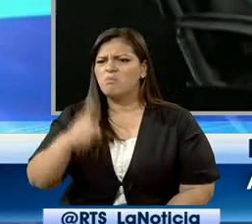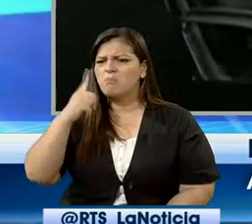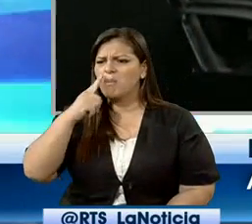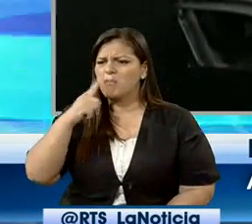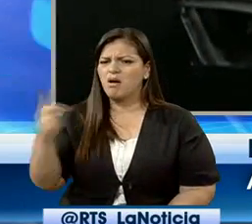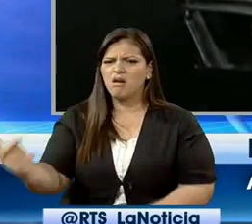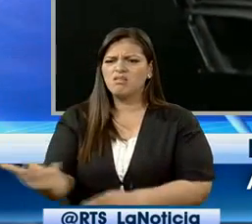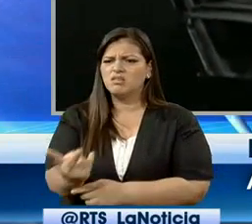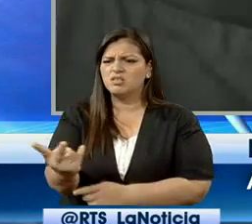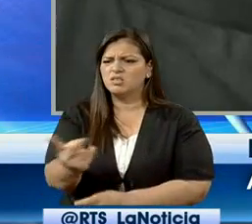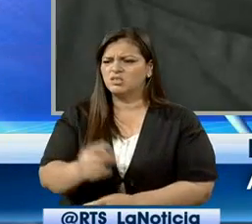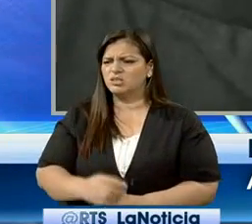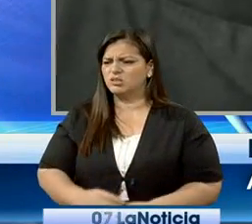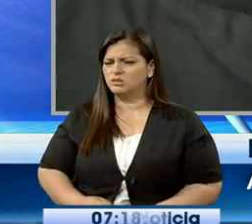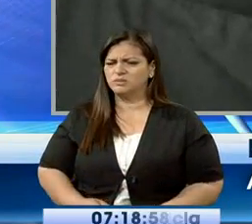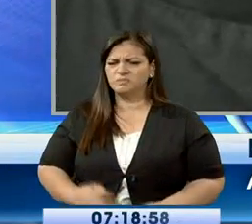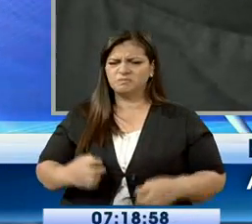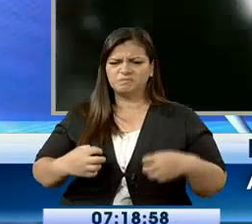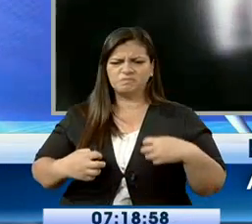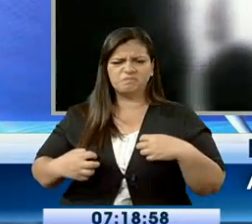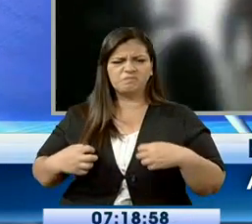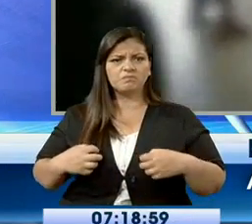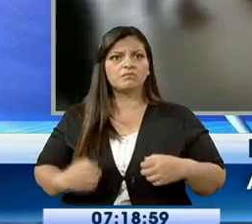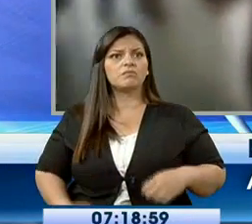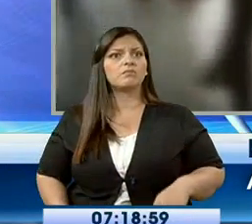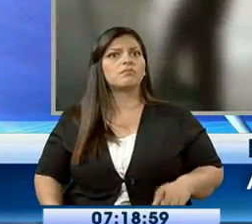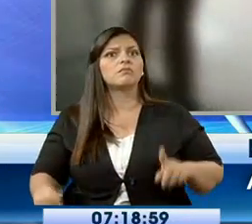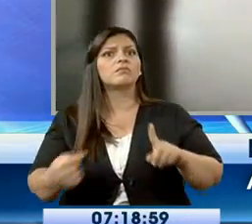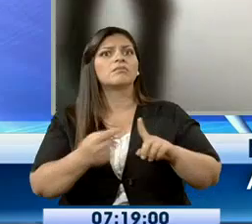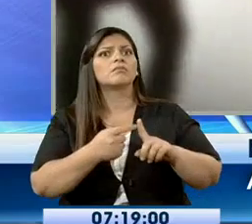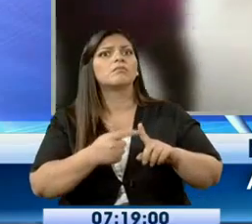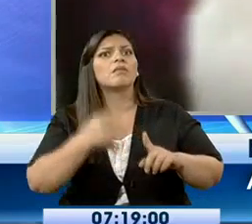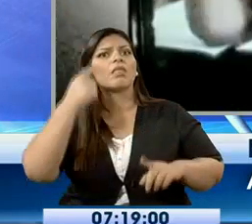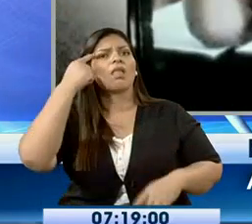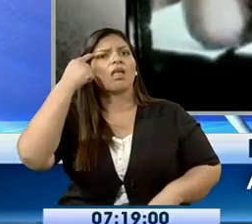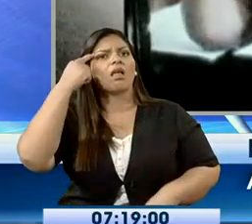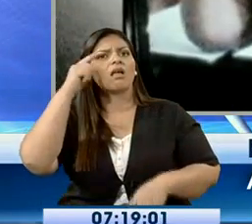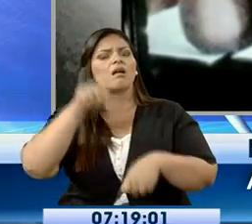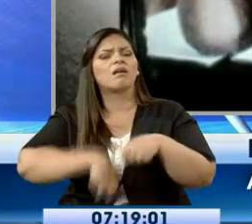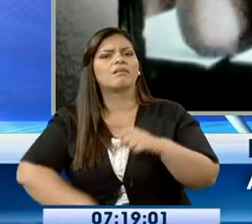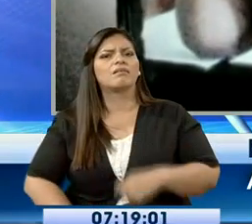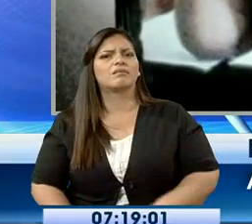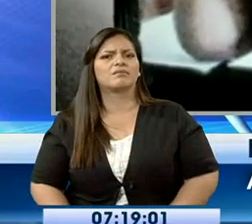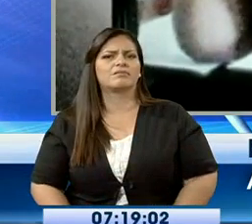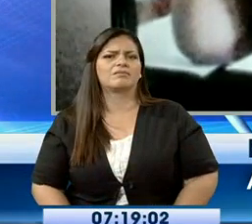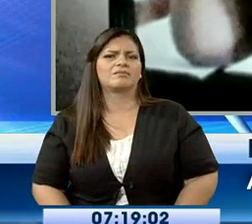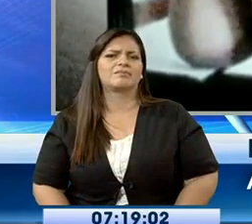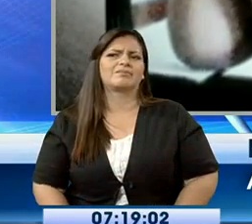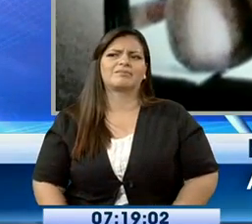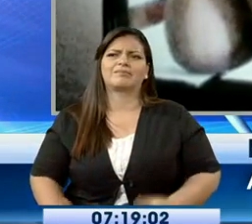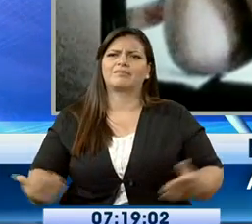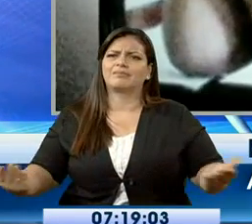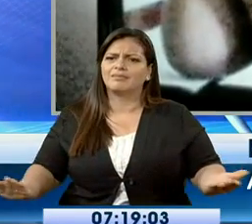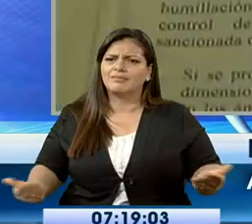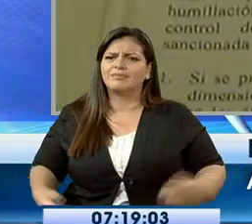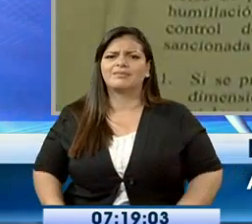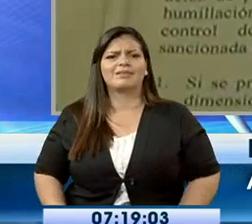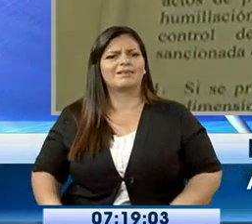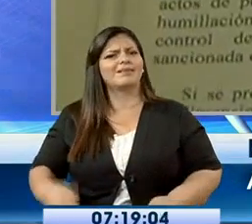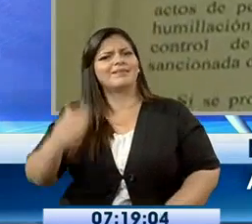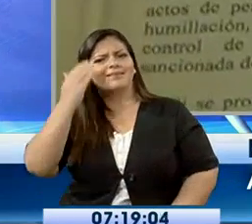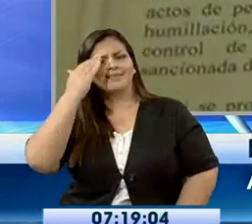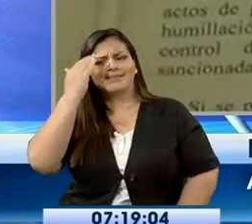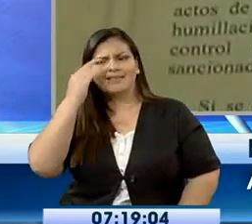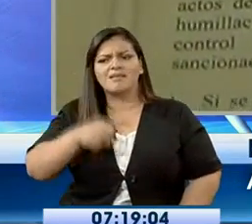porque... Caray, si tú te unes con una mujer que tiene un hijo de otra persona, sabes a lo que vas. Claro. Sabes lo que ella tiene y lo que tú vas